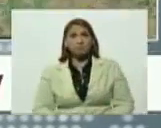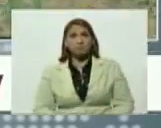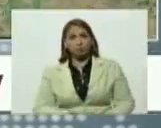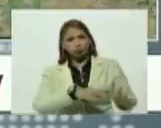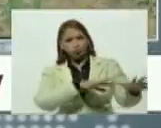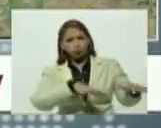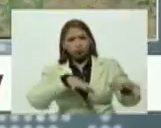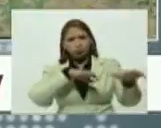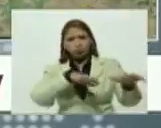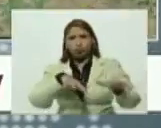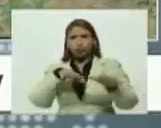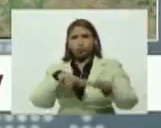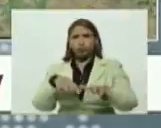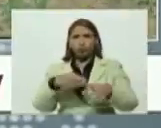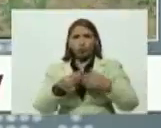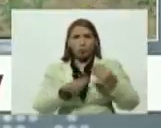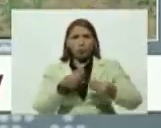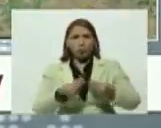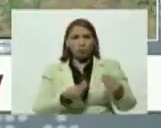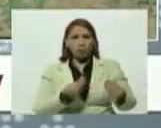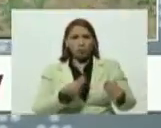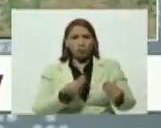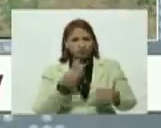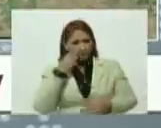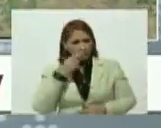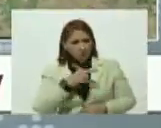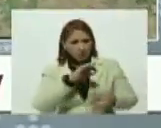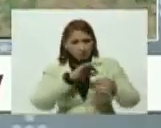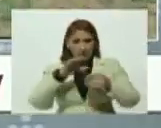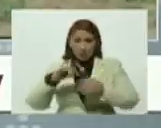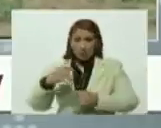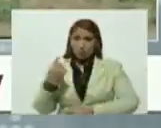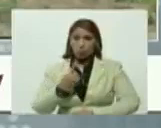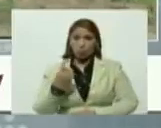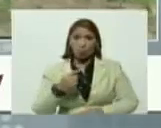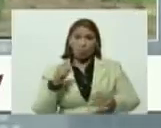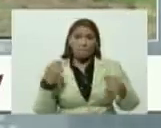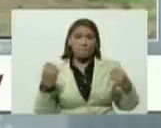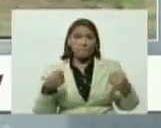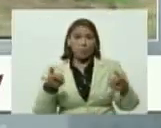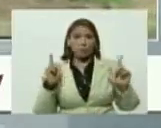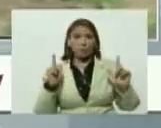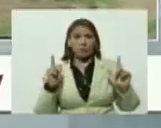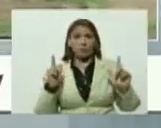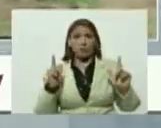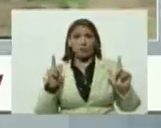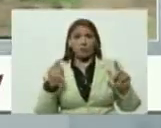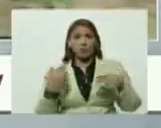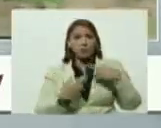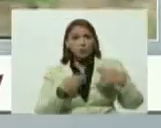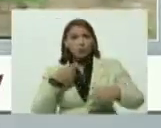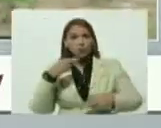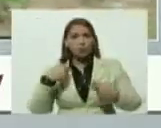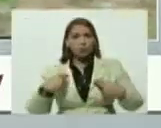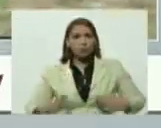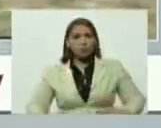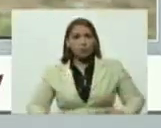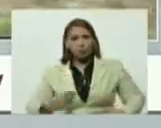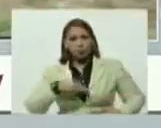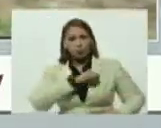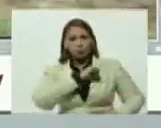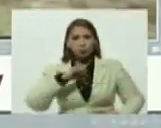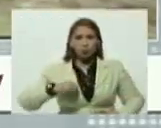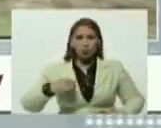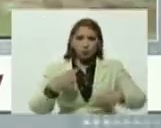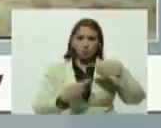la vuelta a la tierra, la vuelta a la Pachamama. Solo posible en revolución humanista. Porque somos una